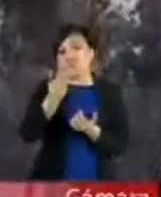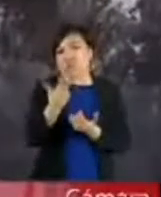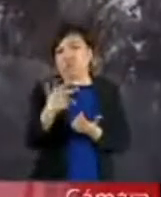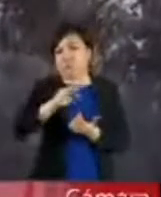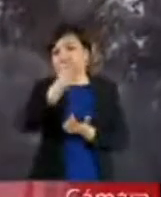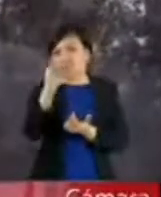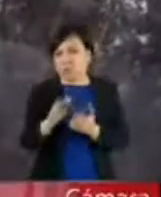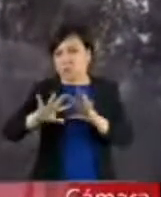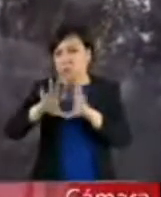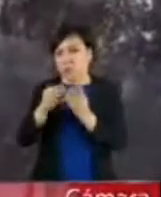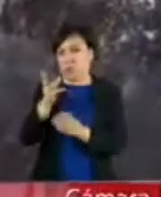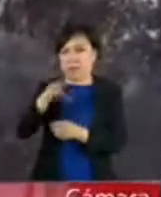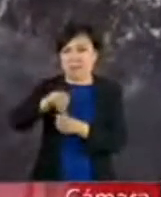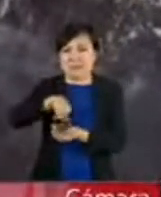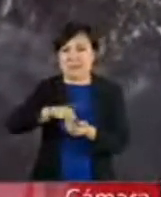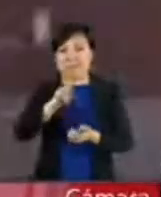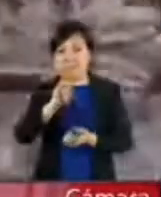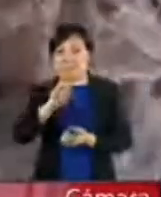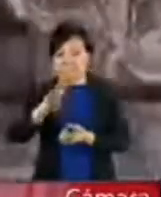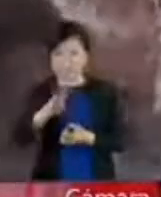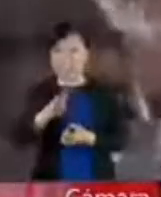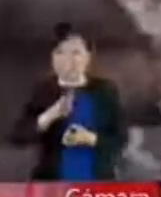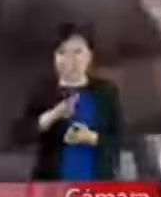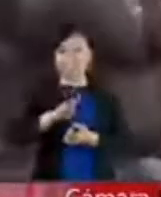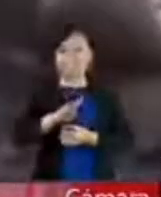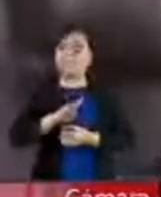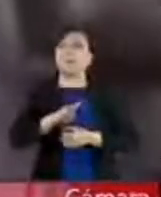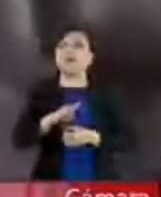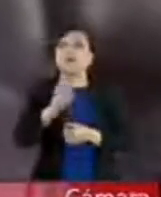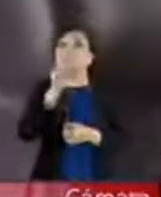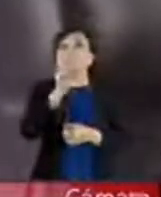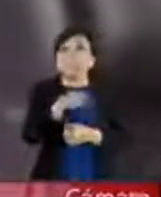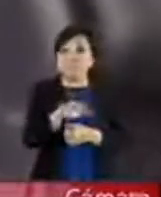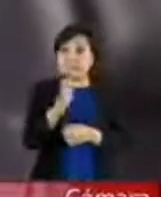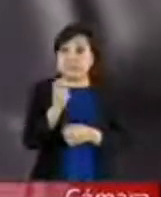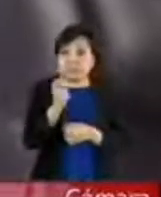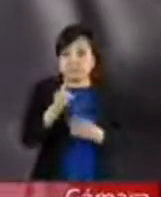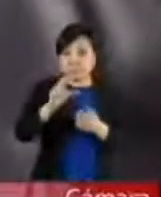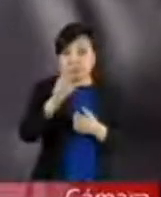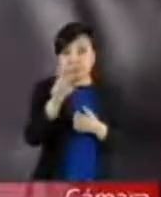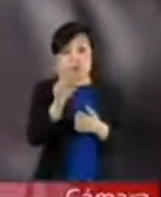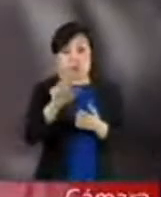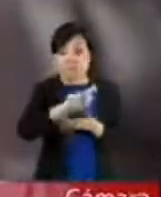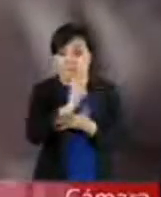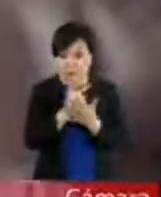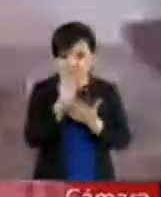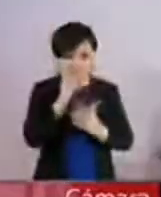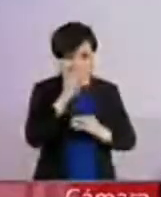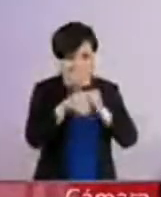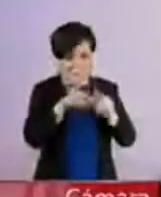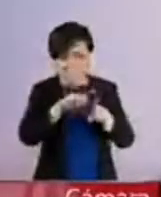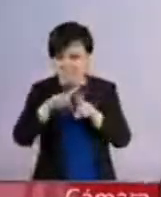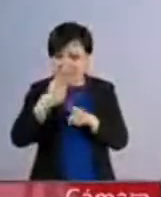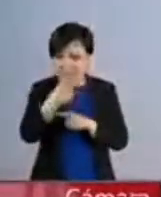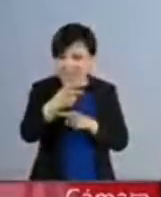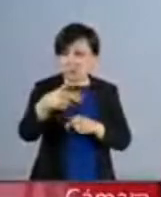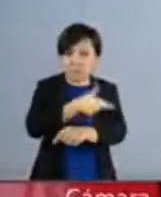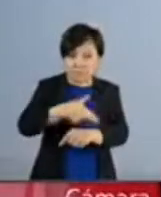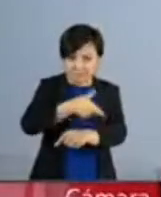4.8% del Producto Interno Bruto. Al término del programa y derivado de las acciones de simplificación a trámites y